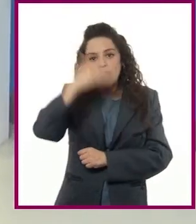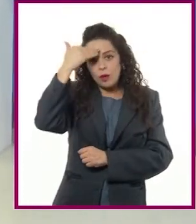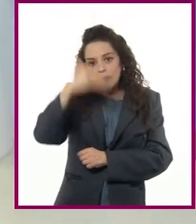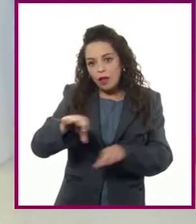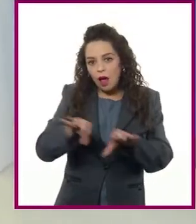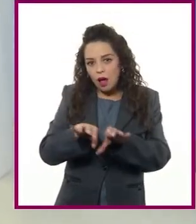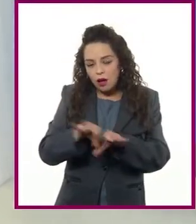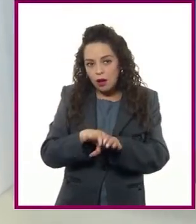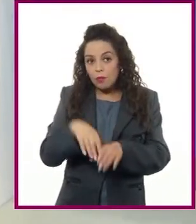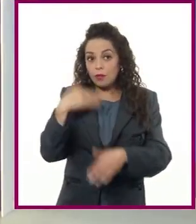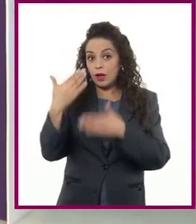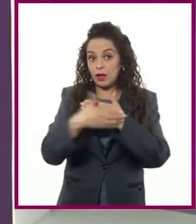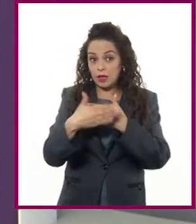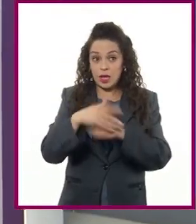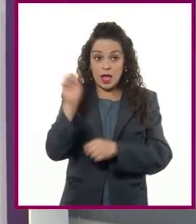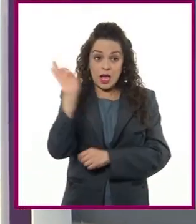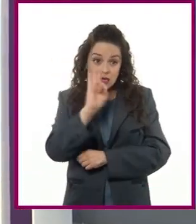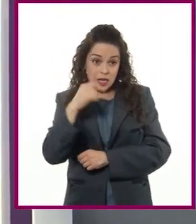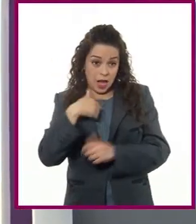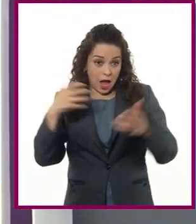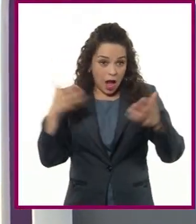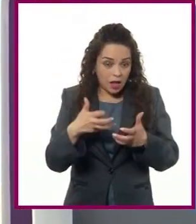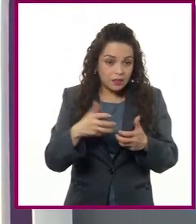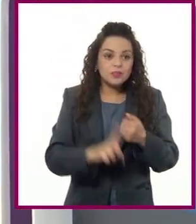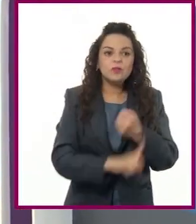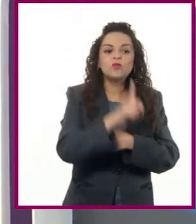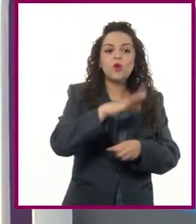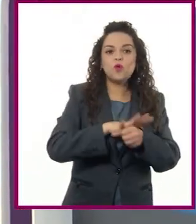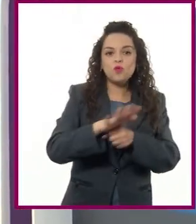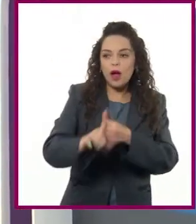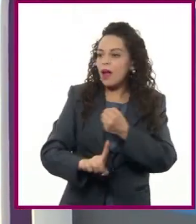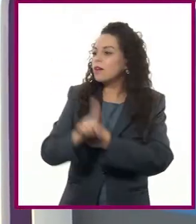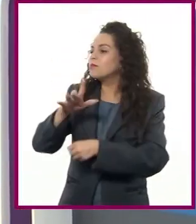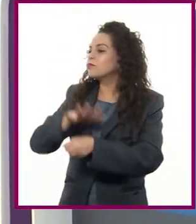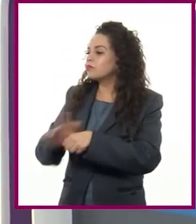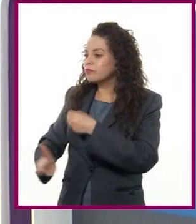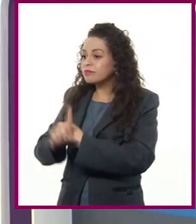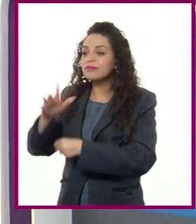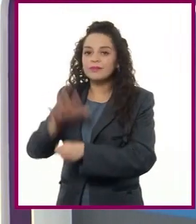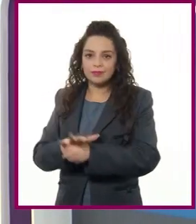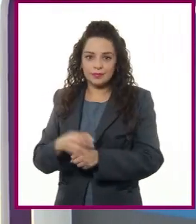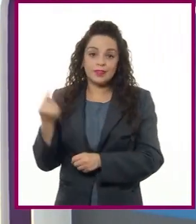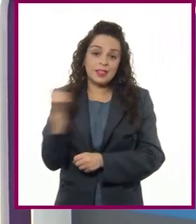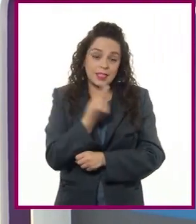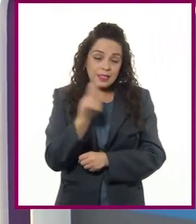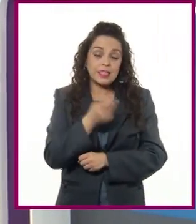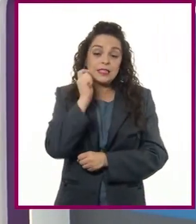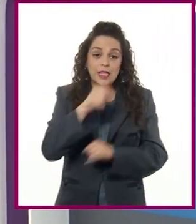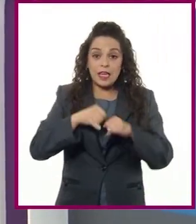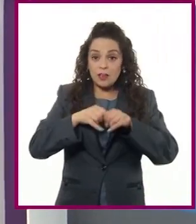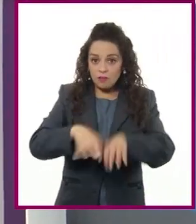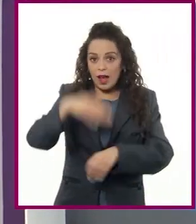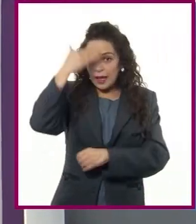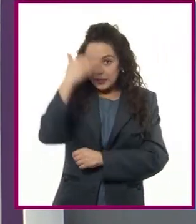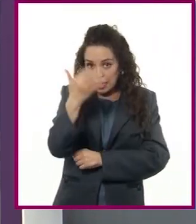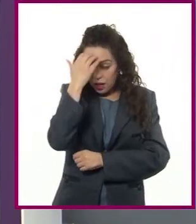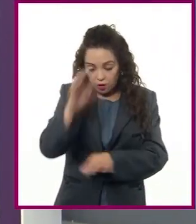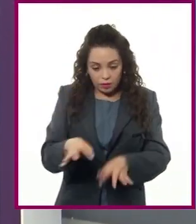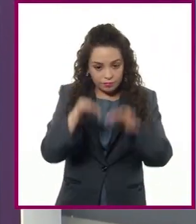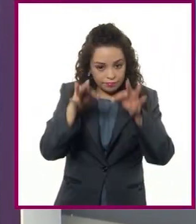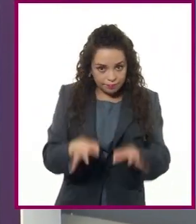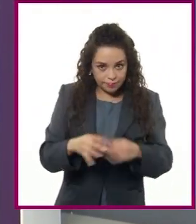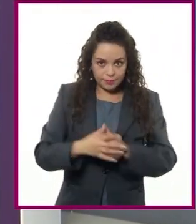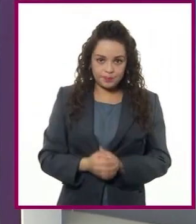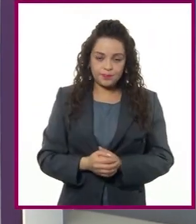consecuencias, sin olvidar verificar la información concerniente. En cuanto a las personas involucradas,